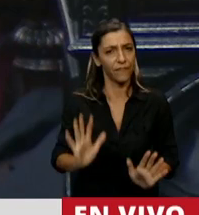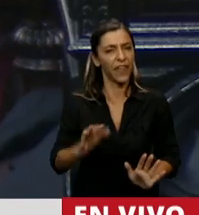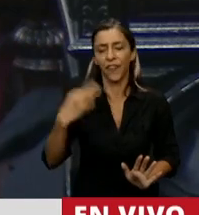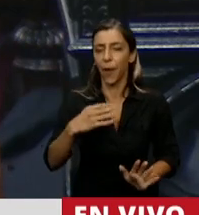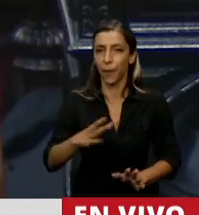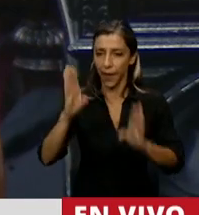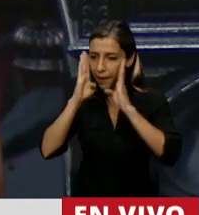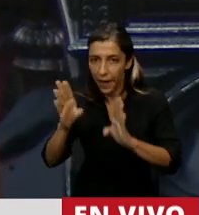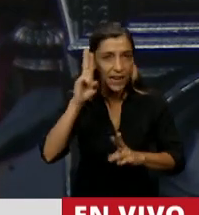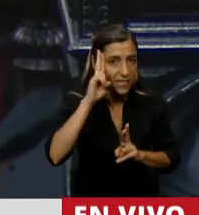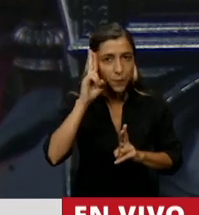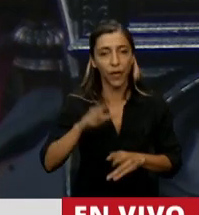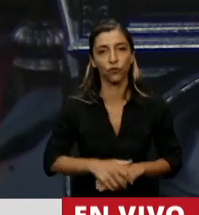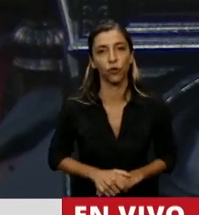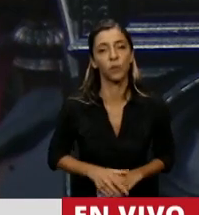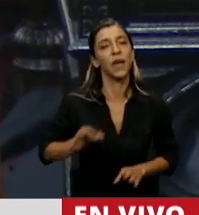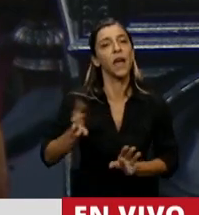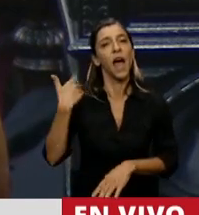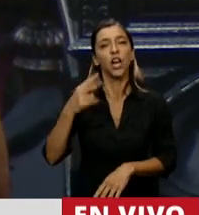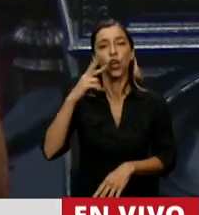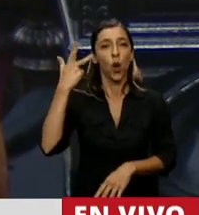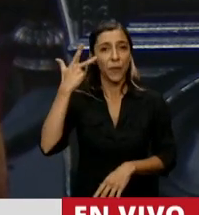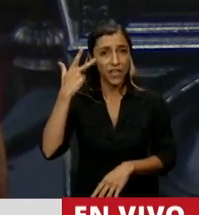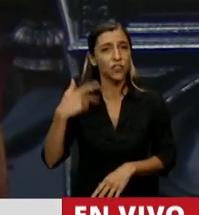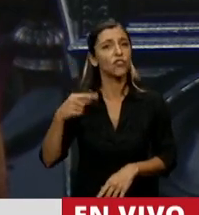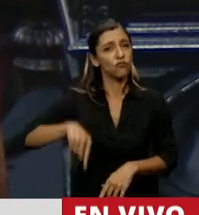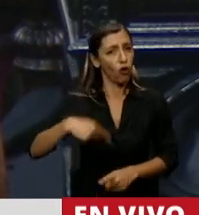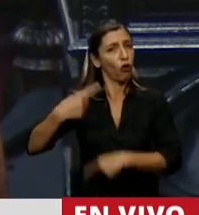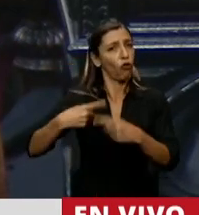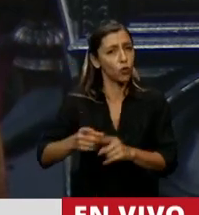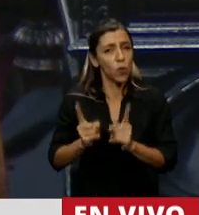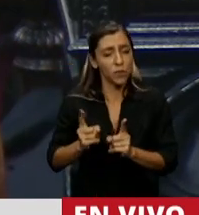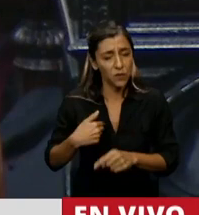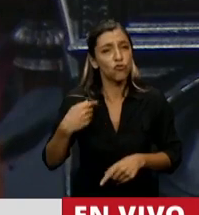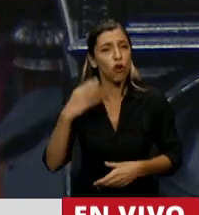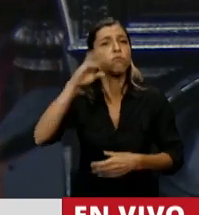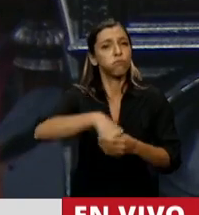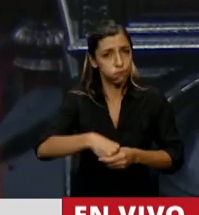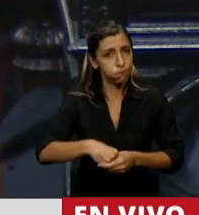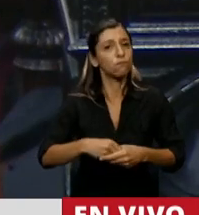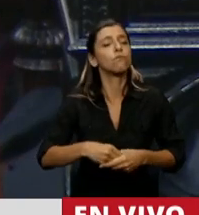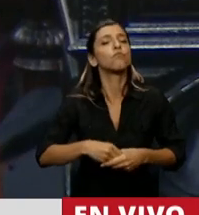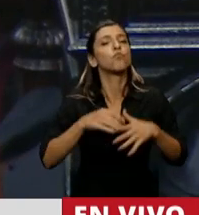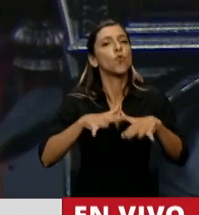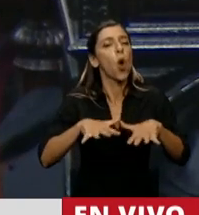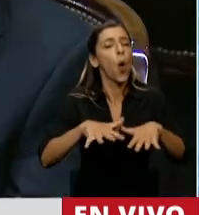2018, y lo sigo reivindicando permanentemente, me sumé a las causas feministas y populares como bandera de